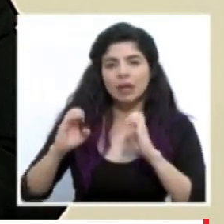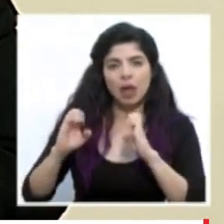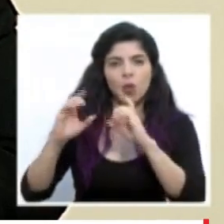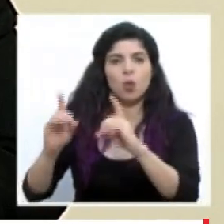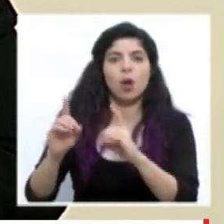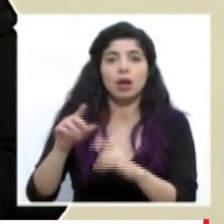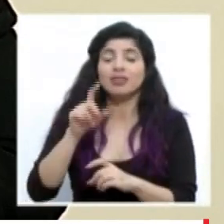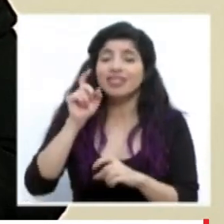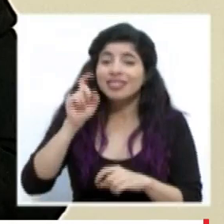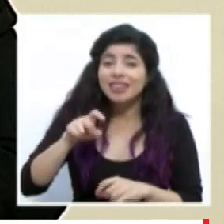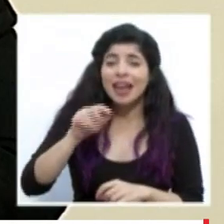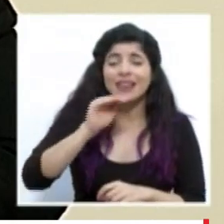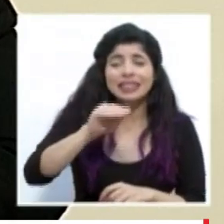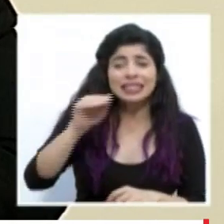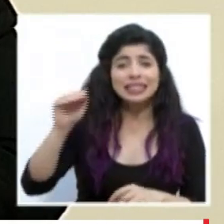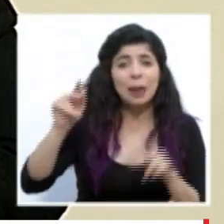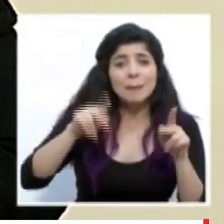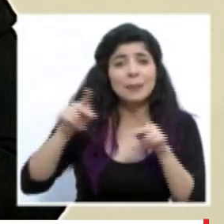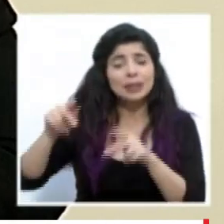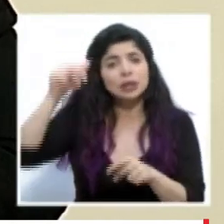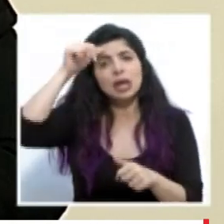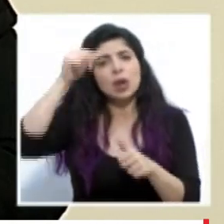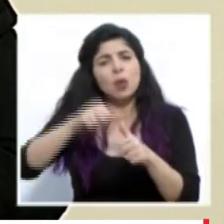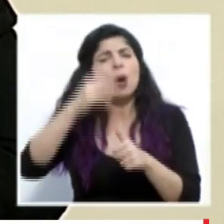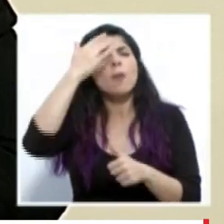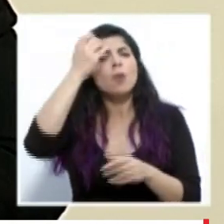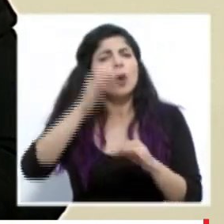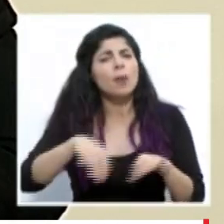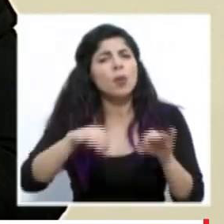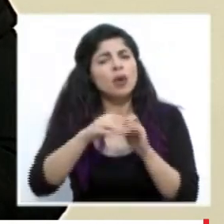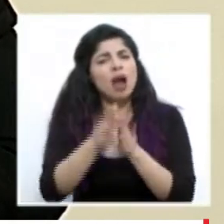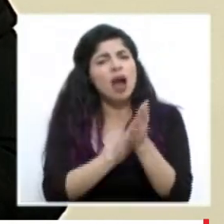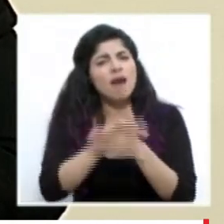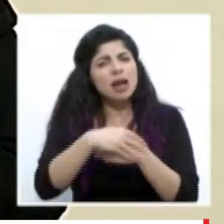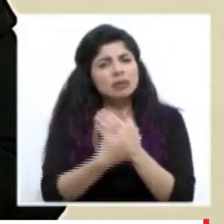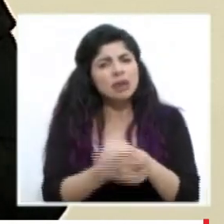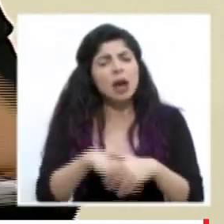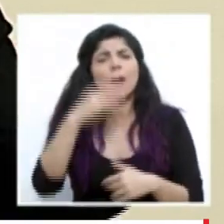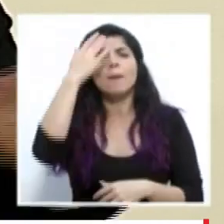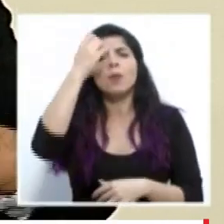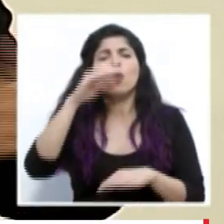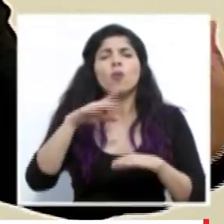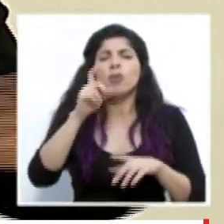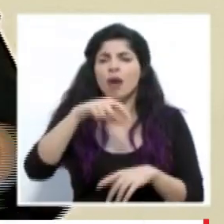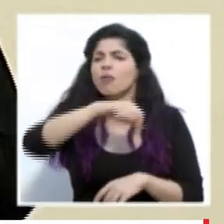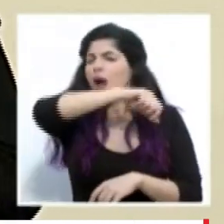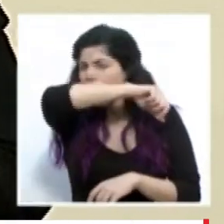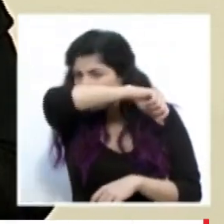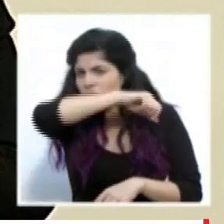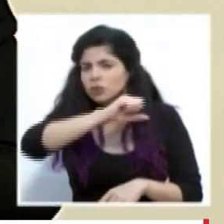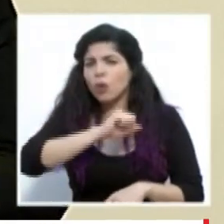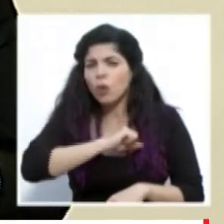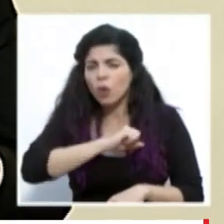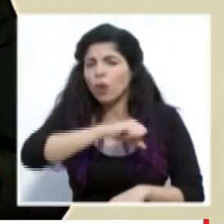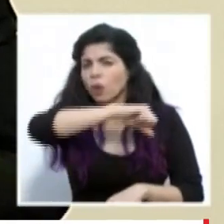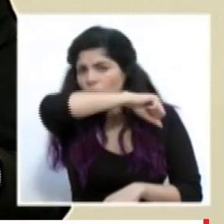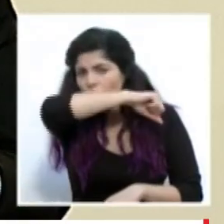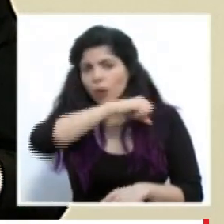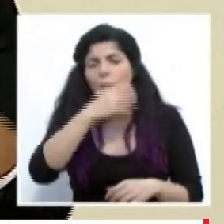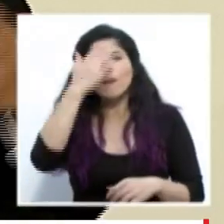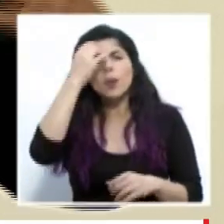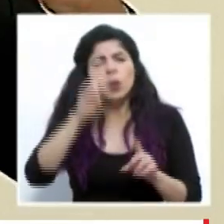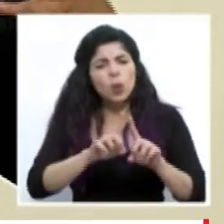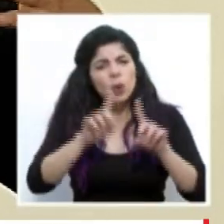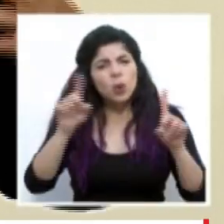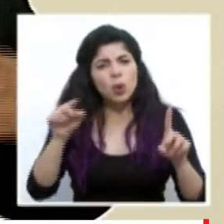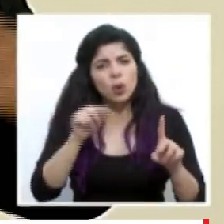que recordarle a la población la importancia de lavarse las manos, del protocolo del estornudo, de mantener una distancia segura. Entonces hay que